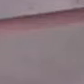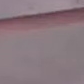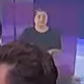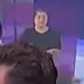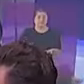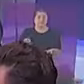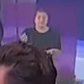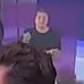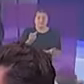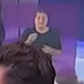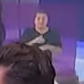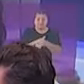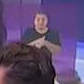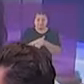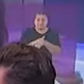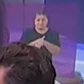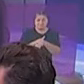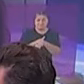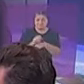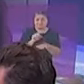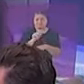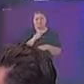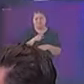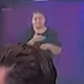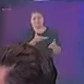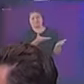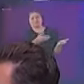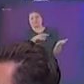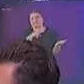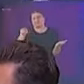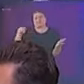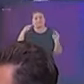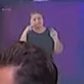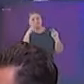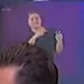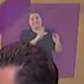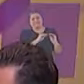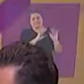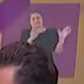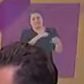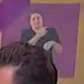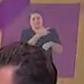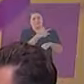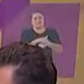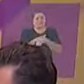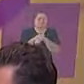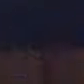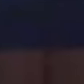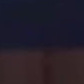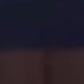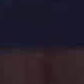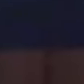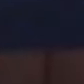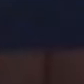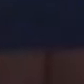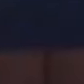justamente que no solamente se trata de propuestas sino que hay que buscar un justo equilibrio como lo dice Fernando también las emociones